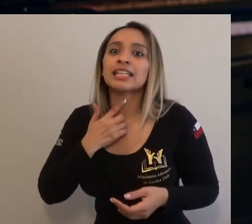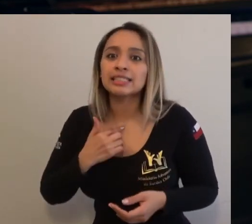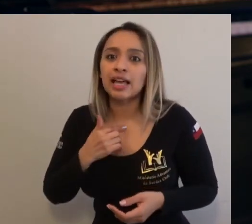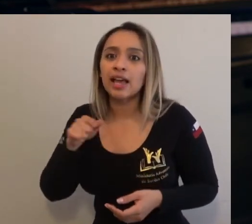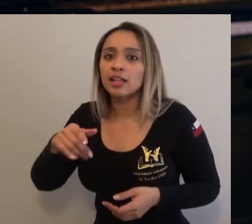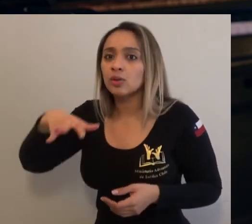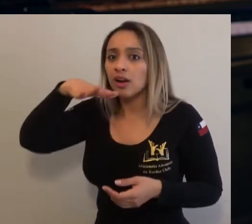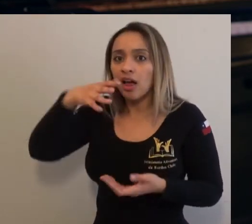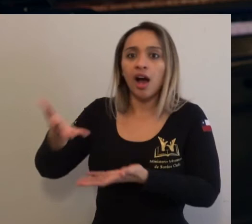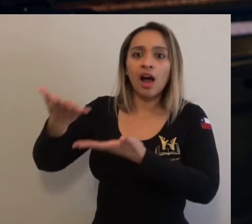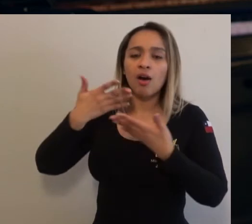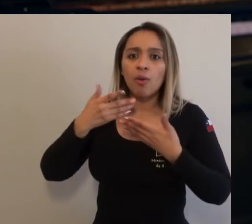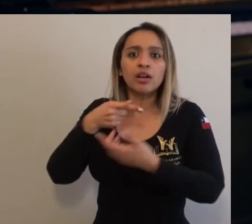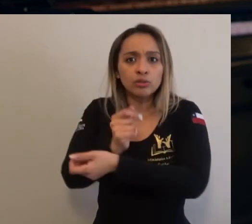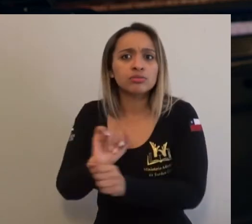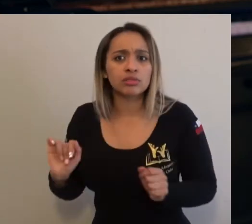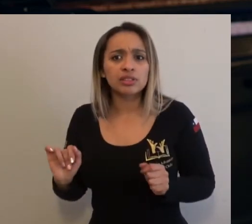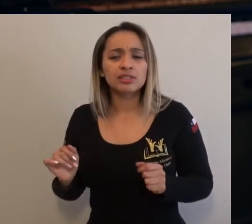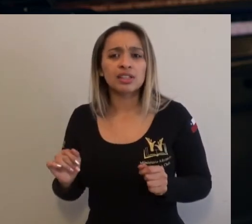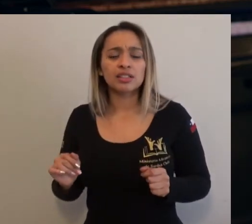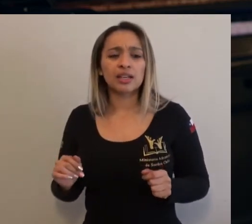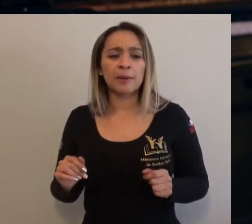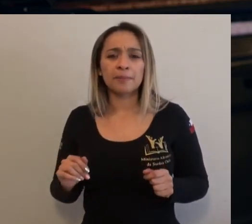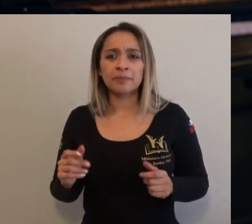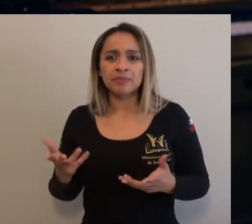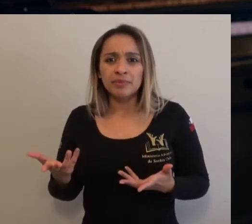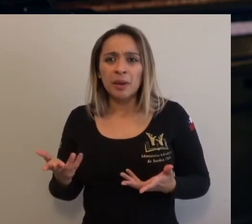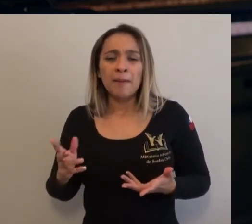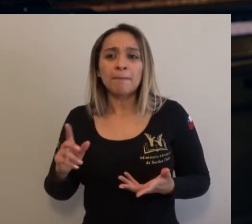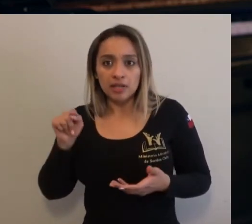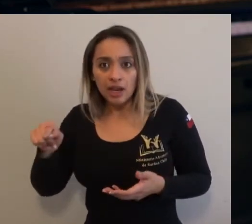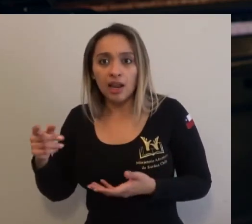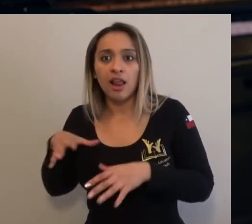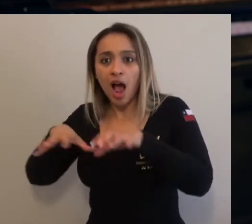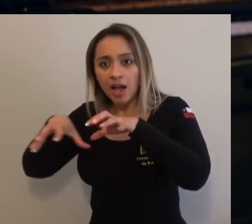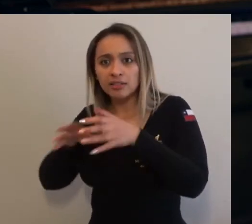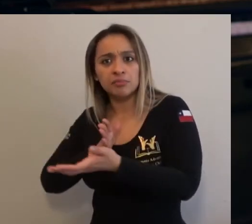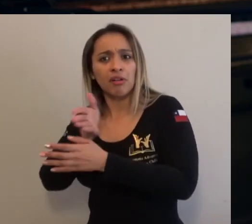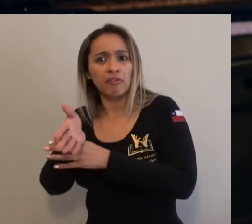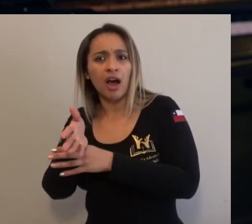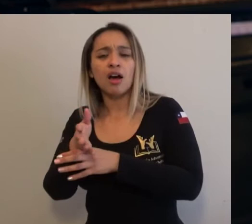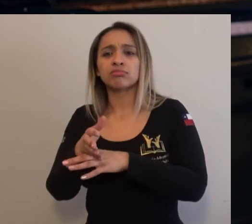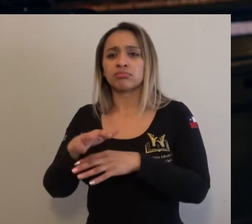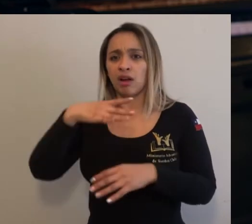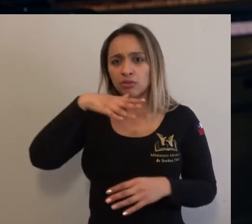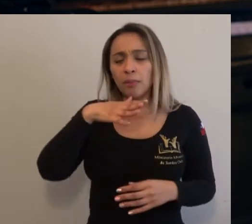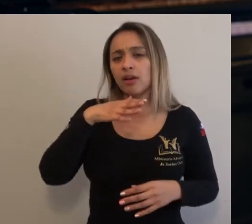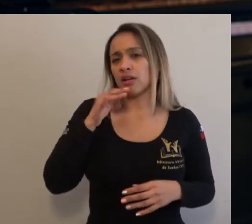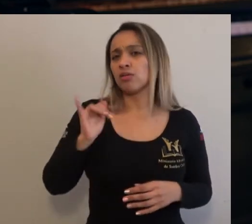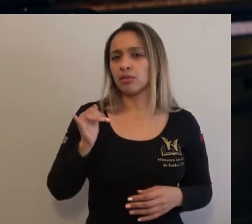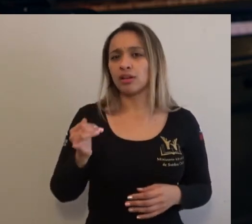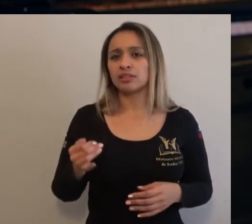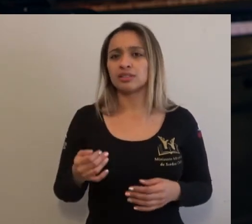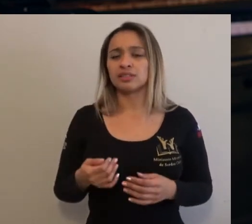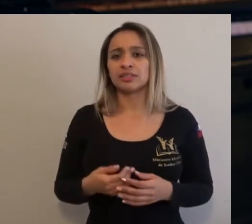agua, ¿por qué no vamos a desatarlo y va a beber agua? Porque